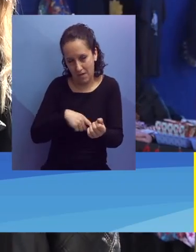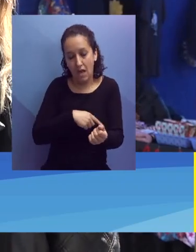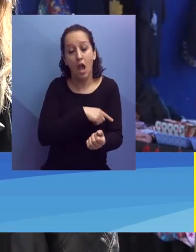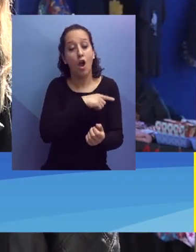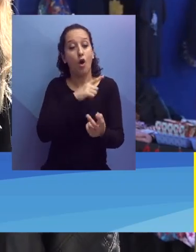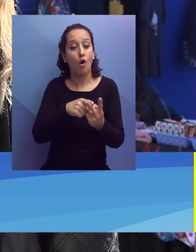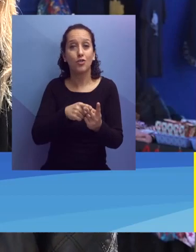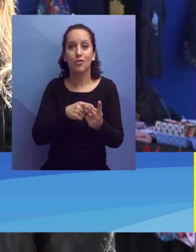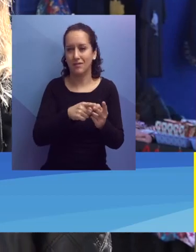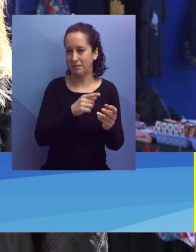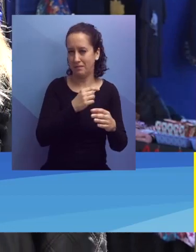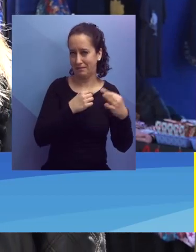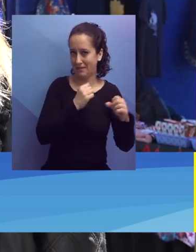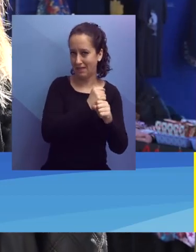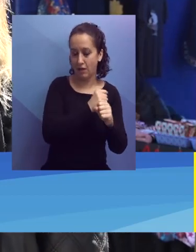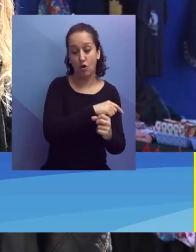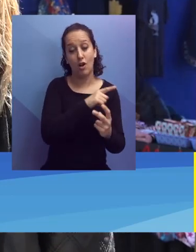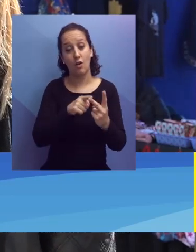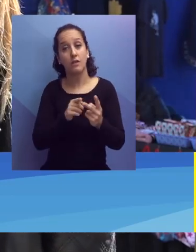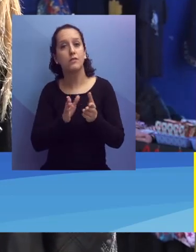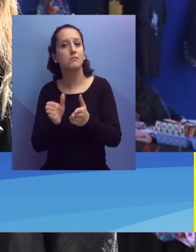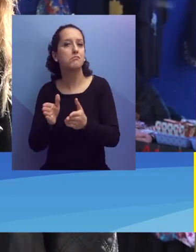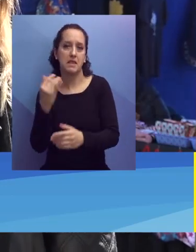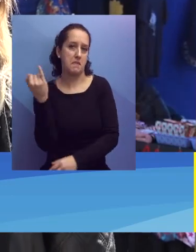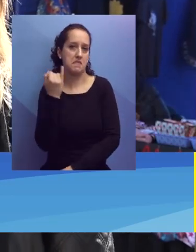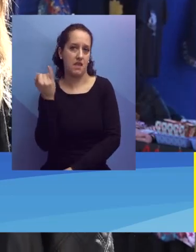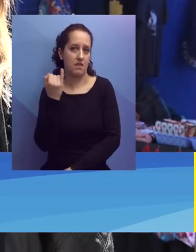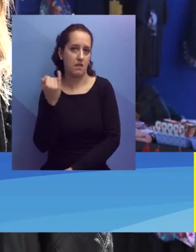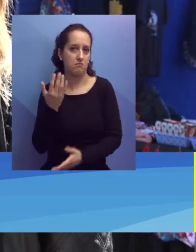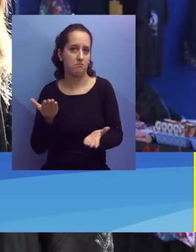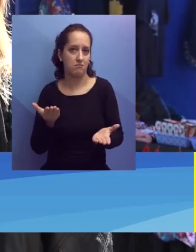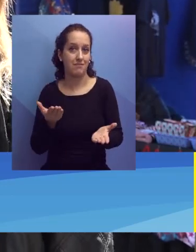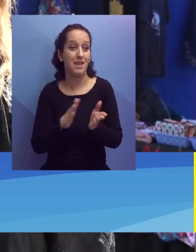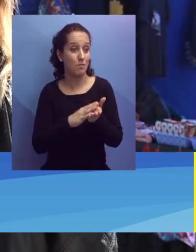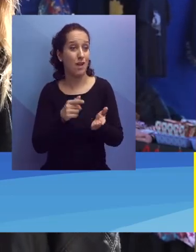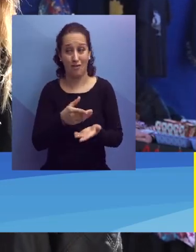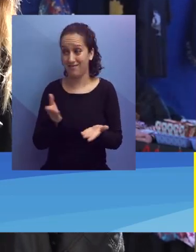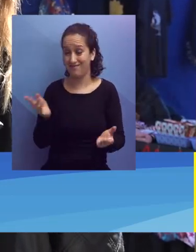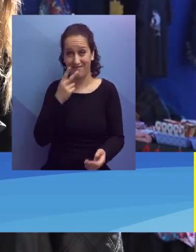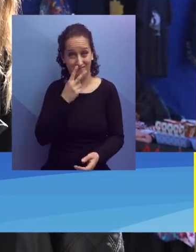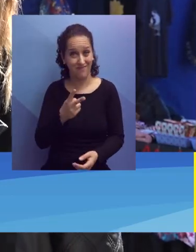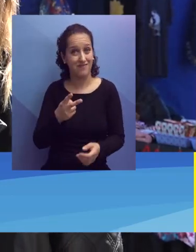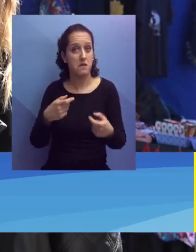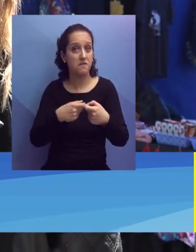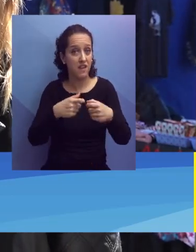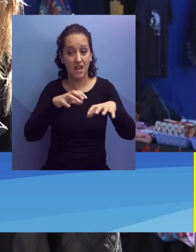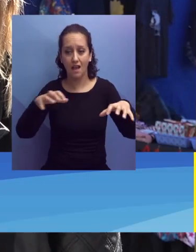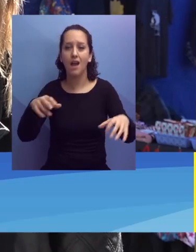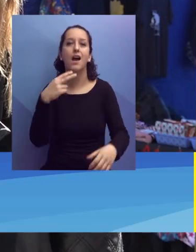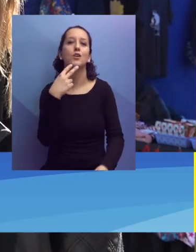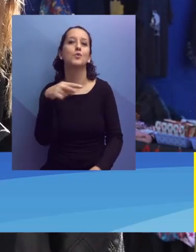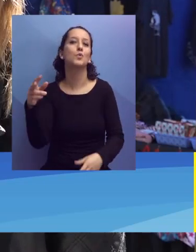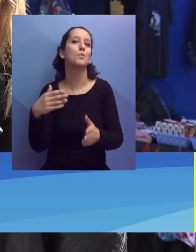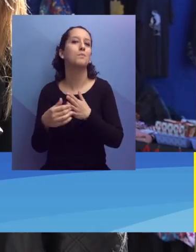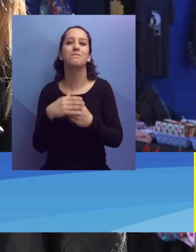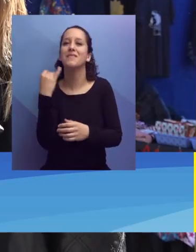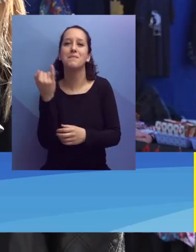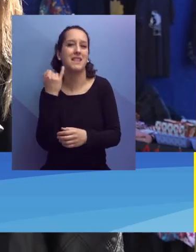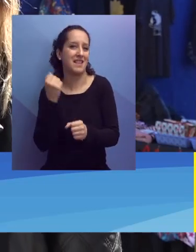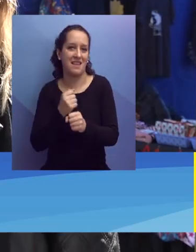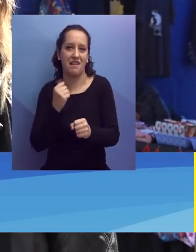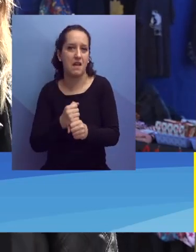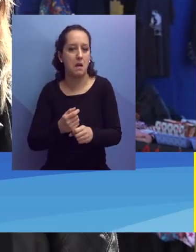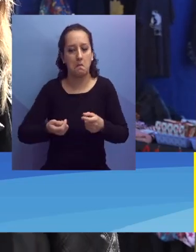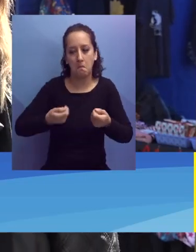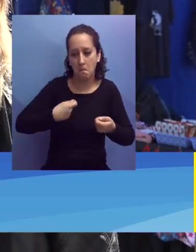mejores recursos económicos, y una línea de trabajo independiente que es la que podemos hoy día apreciar a través de esta muestra